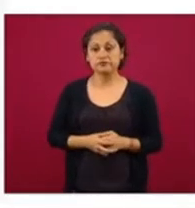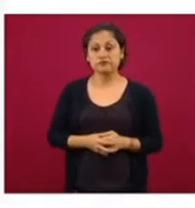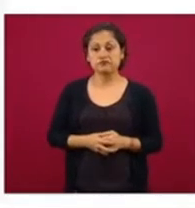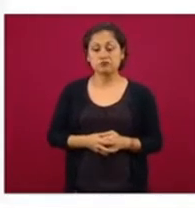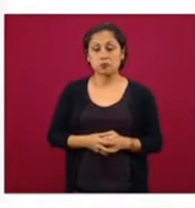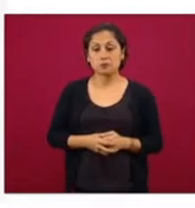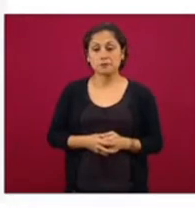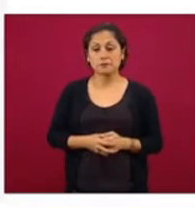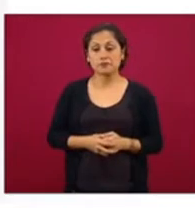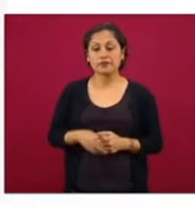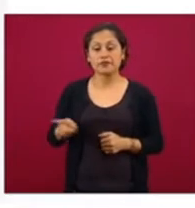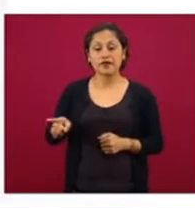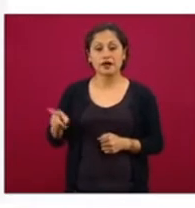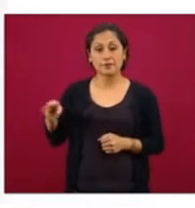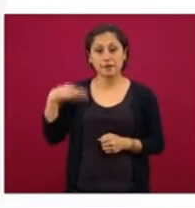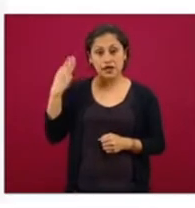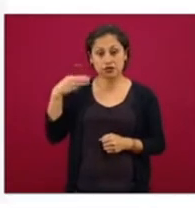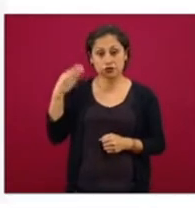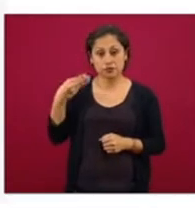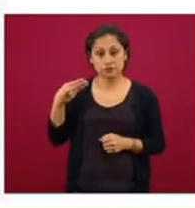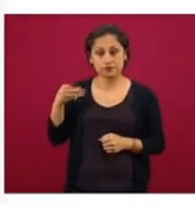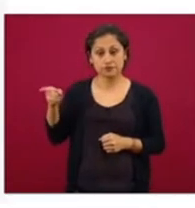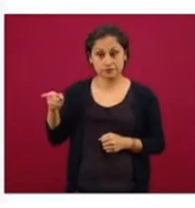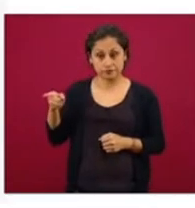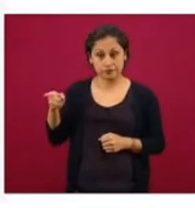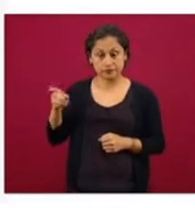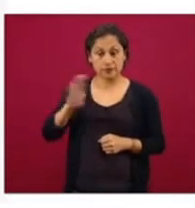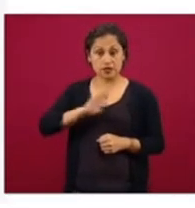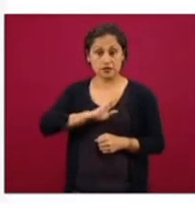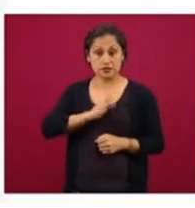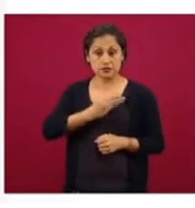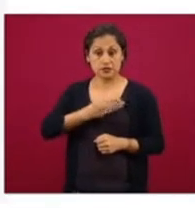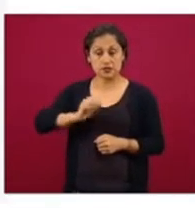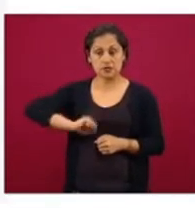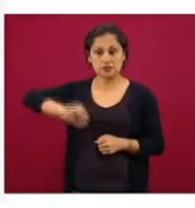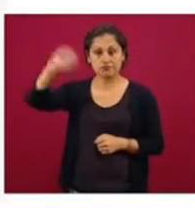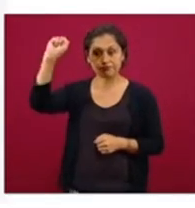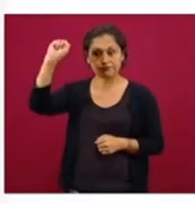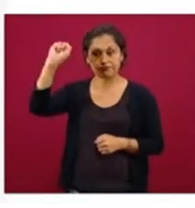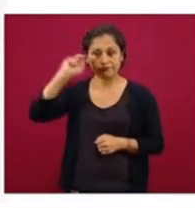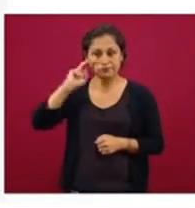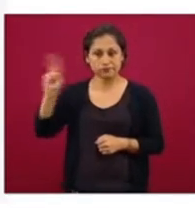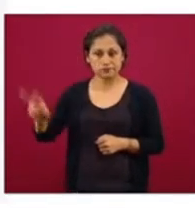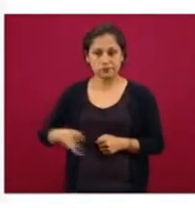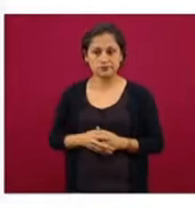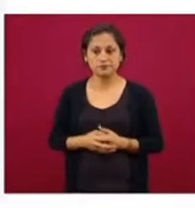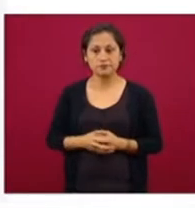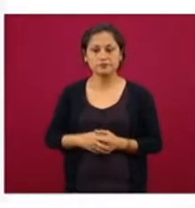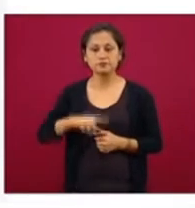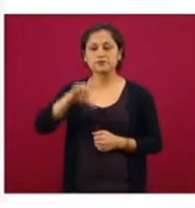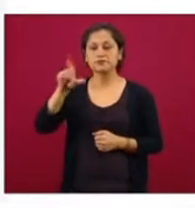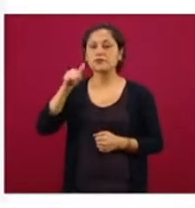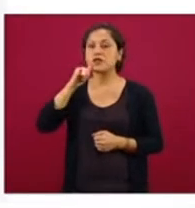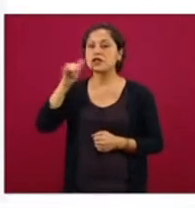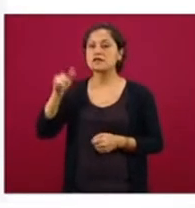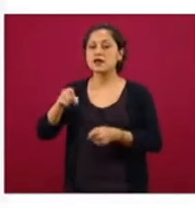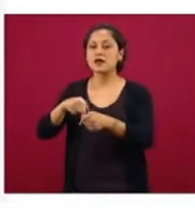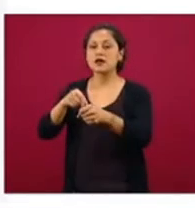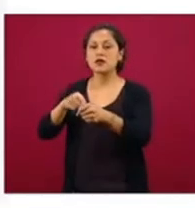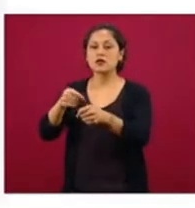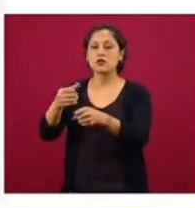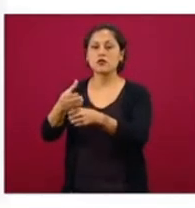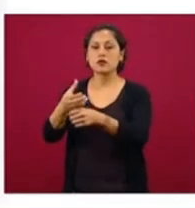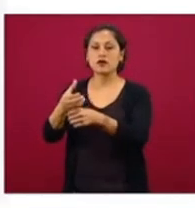marzo. Los países europeos, ahí está España, vean ustedes, aquí está Italia en café, ahí están los